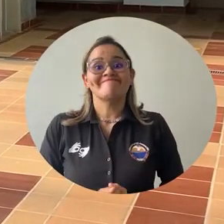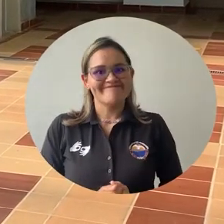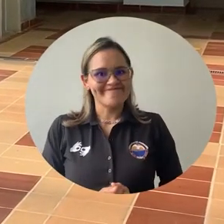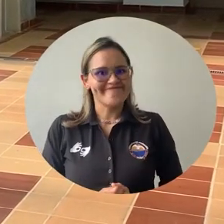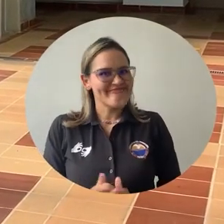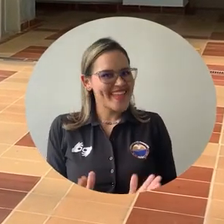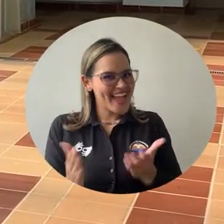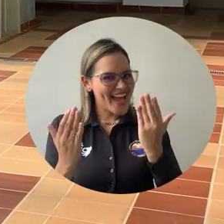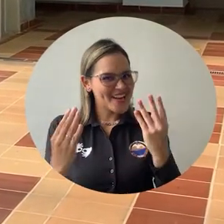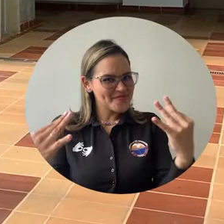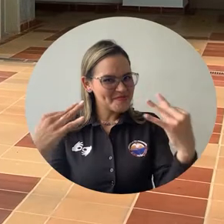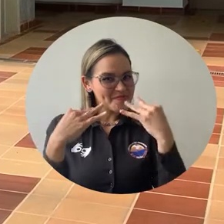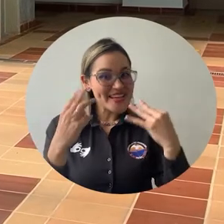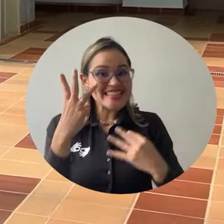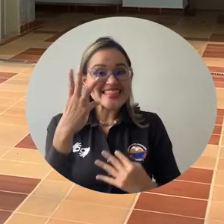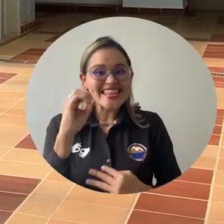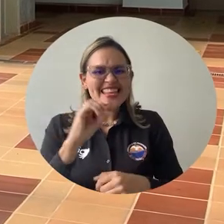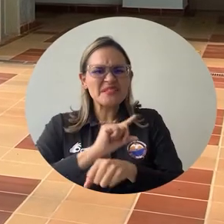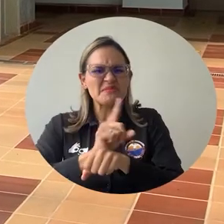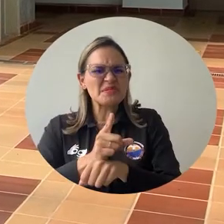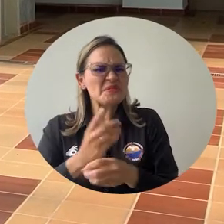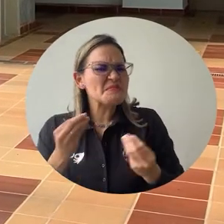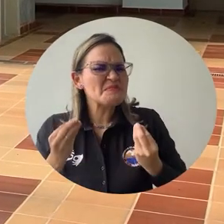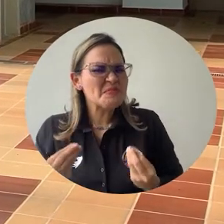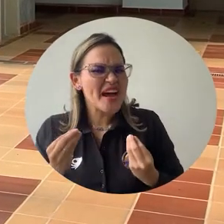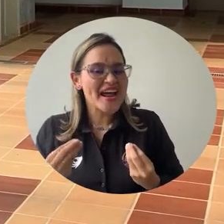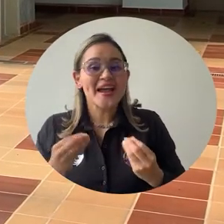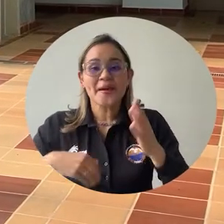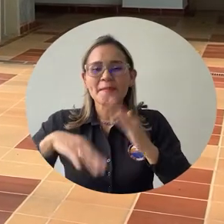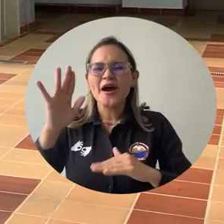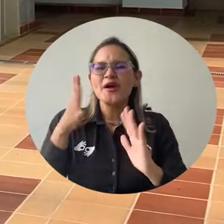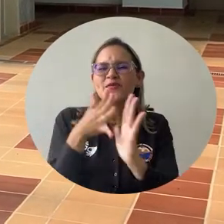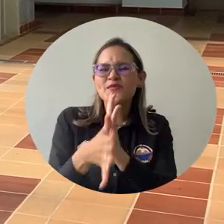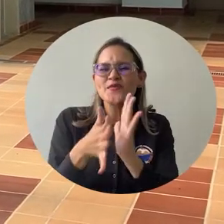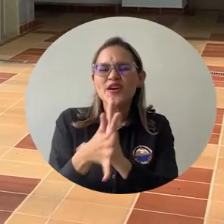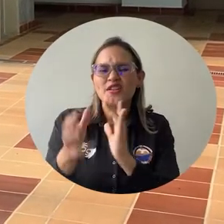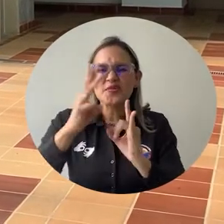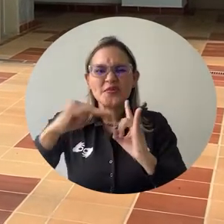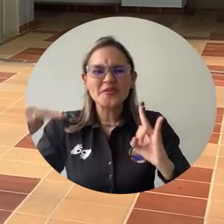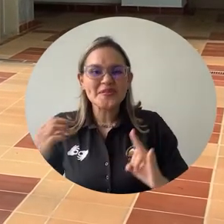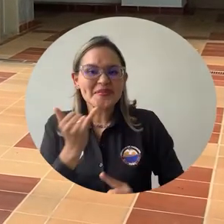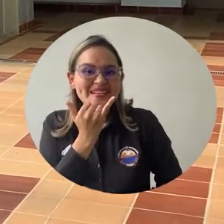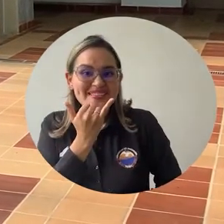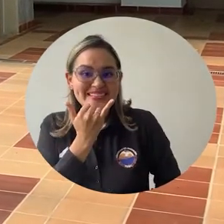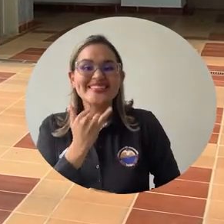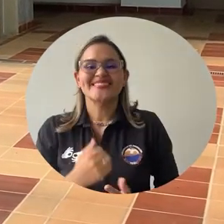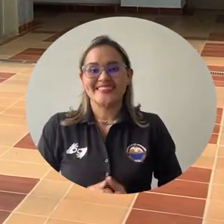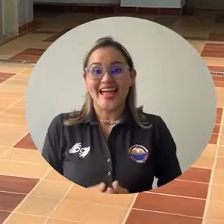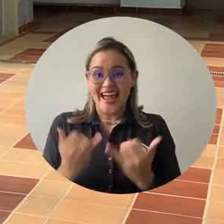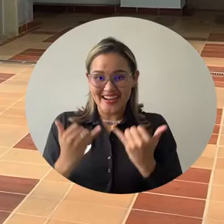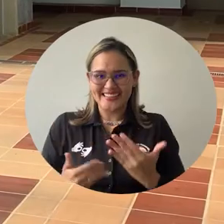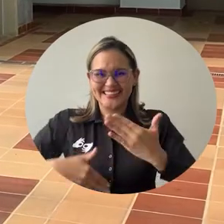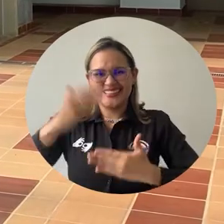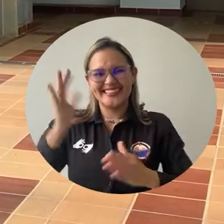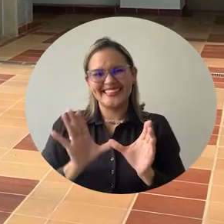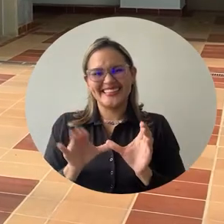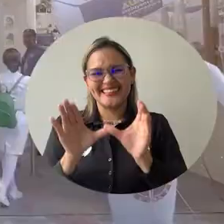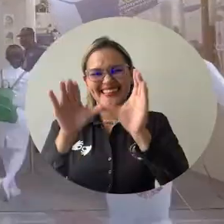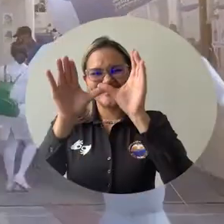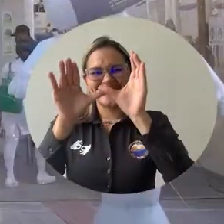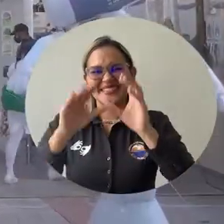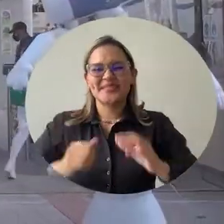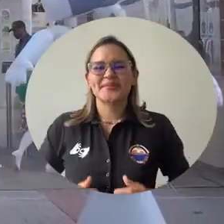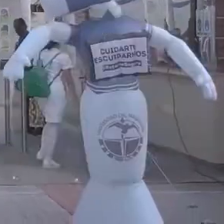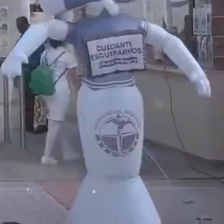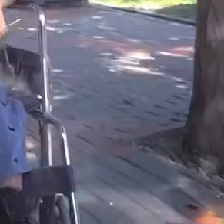los siguientes 30 minutos para que conozcan detalles del acontecer institucional de nuestra alma mater. Ya comienza El Campus TV.